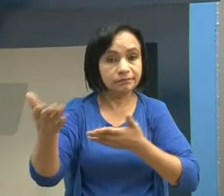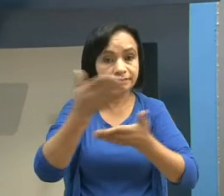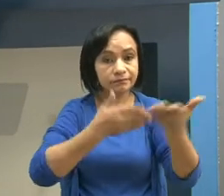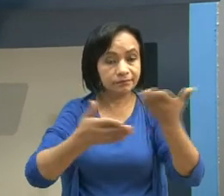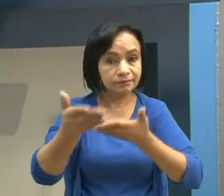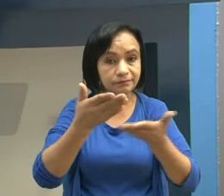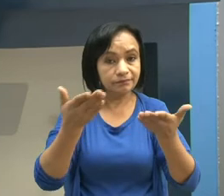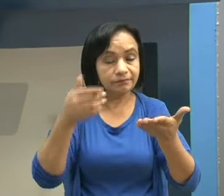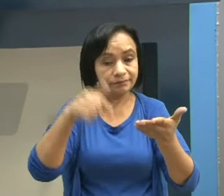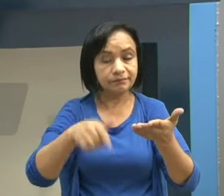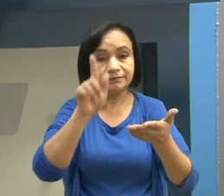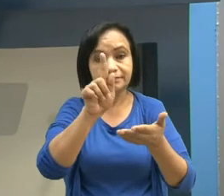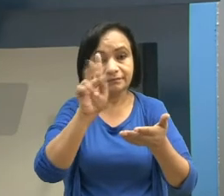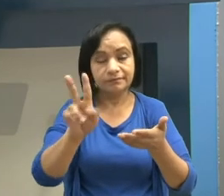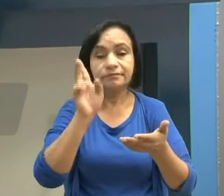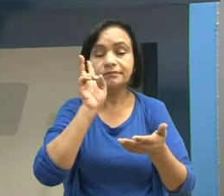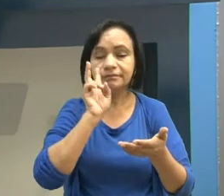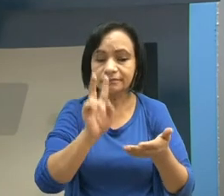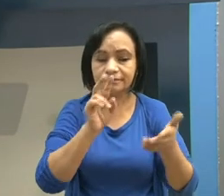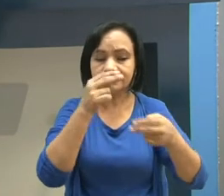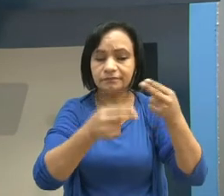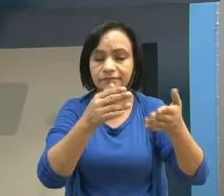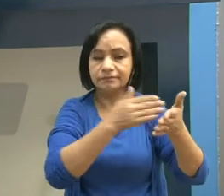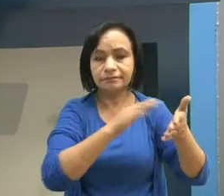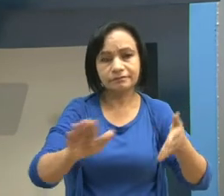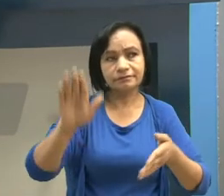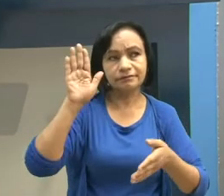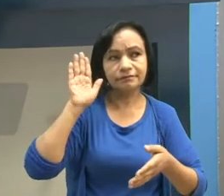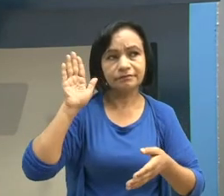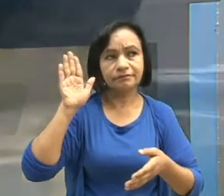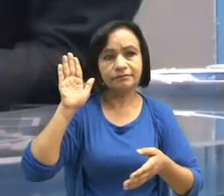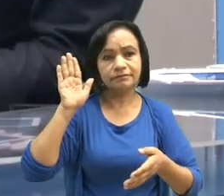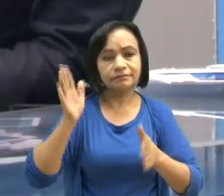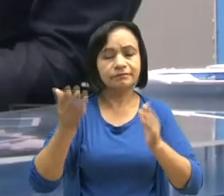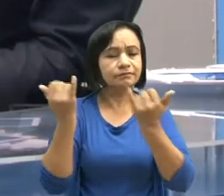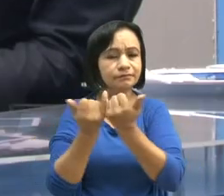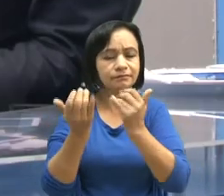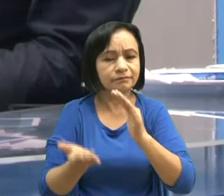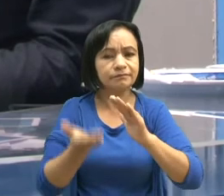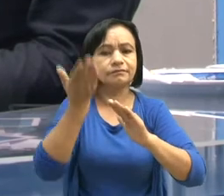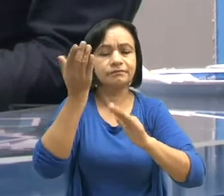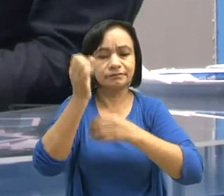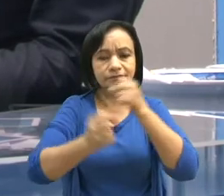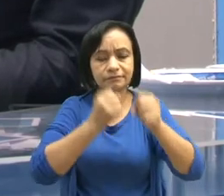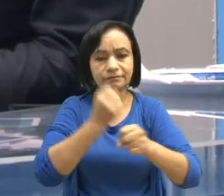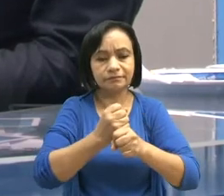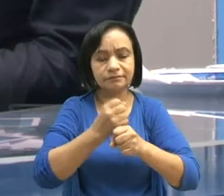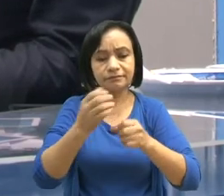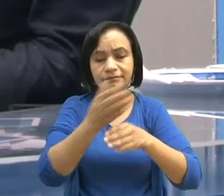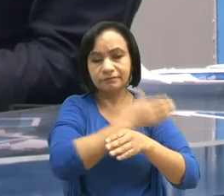todavía por estos lados, y vas a ver vos que esos números, me comprometo que por lo menos van a ser igual o mayores que